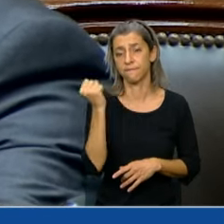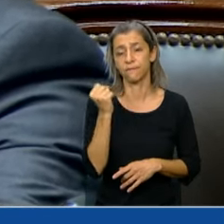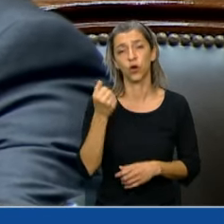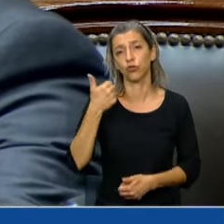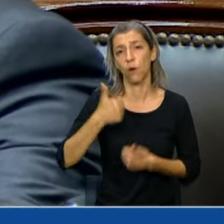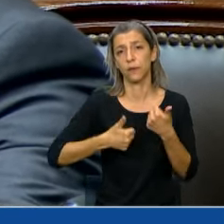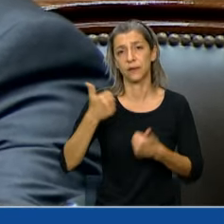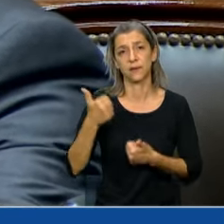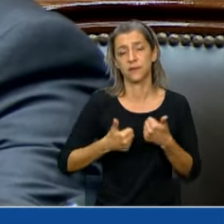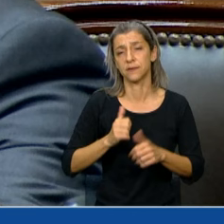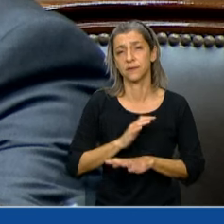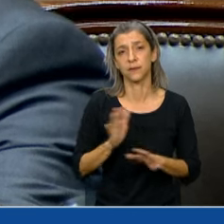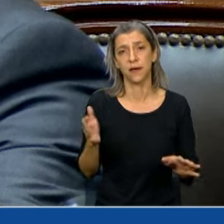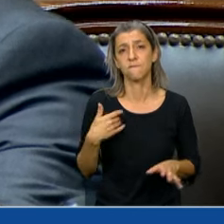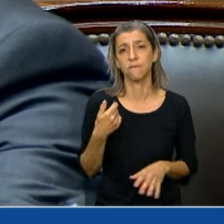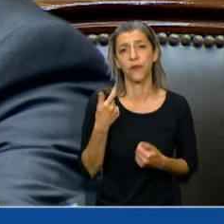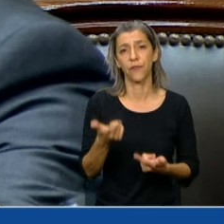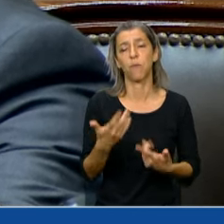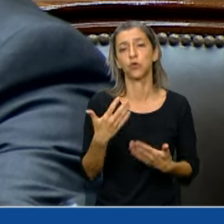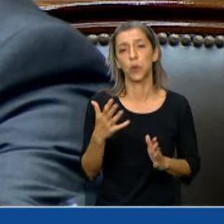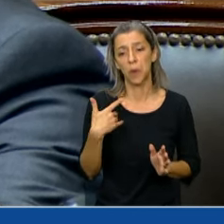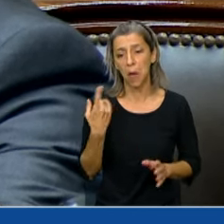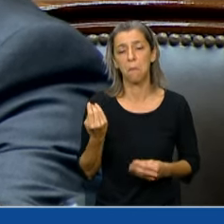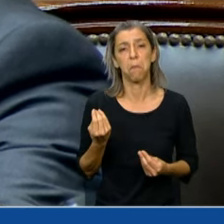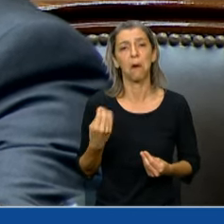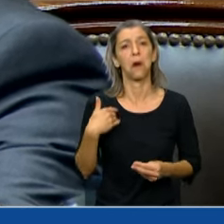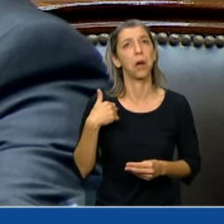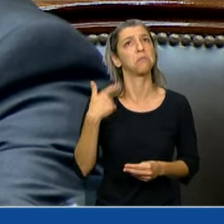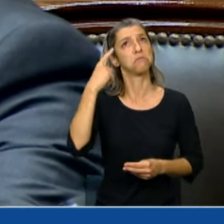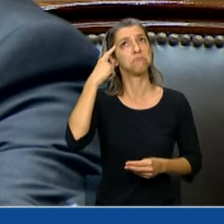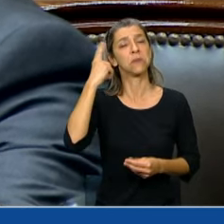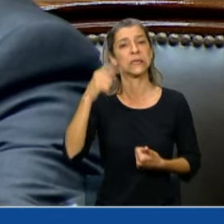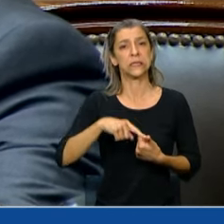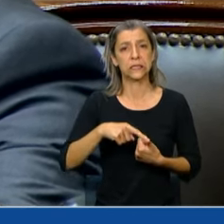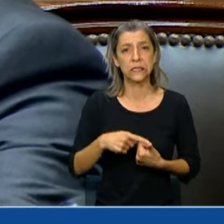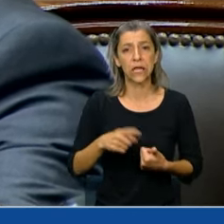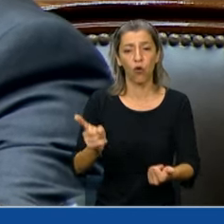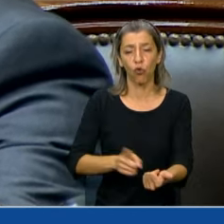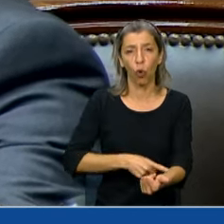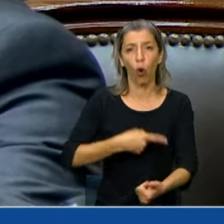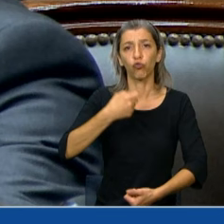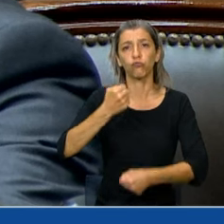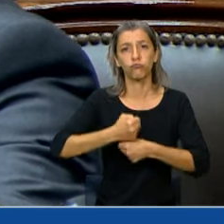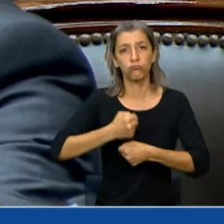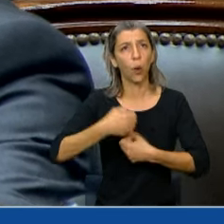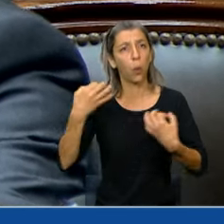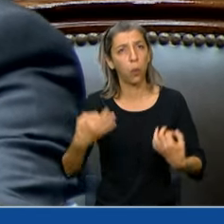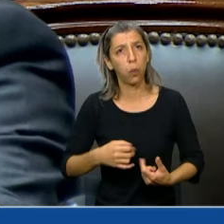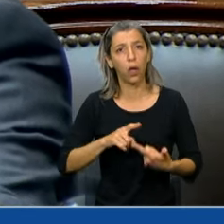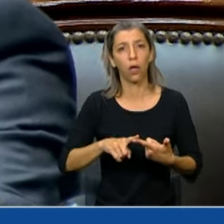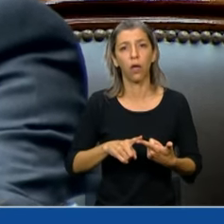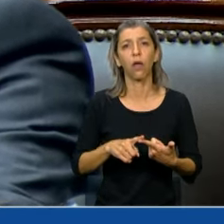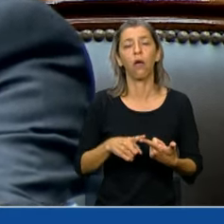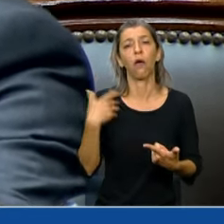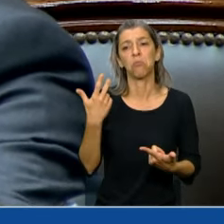maravillosa porque permite incorporar buenas costumbres capital uno se transforma mejor en lo que